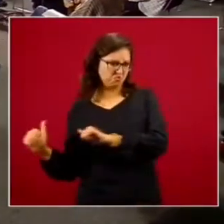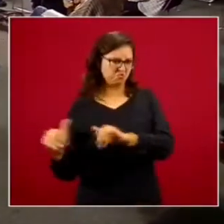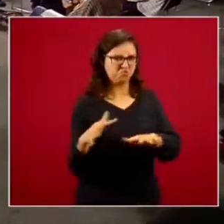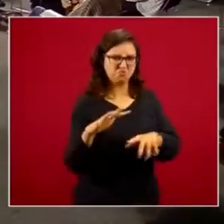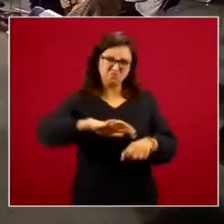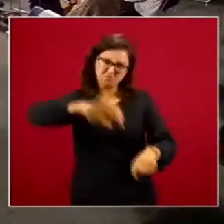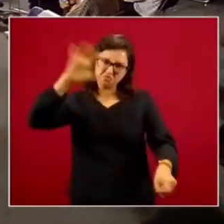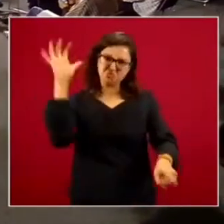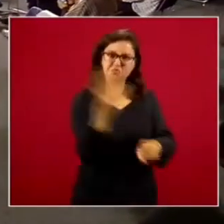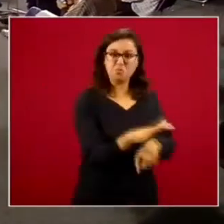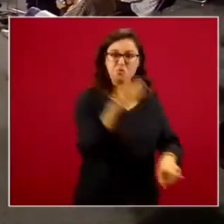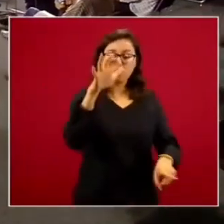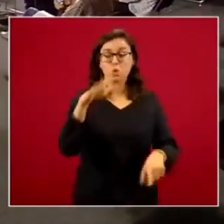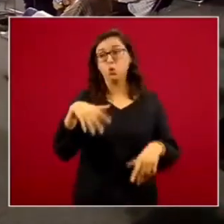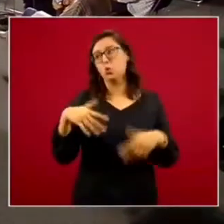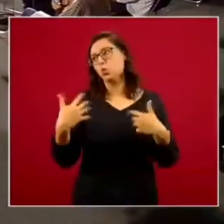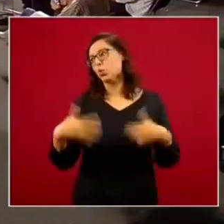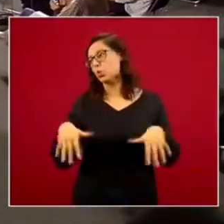imagínense,